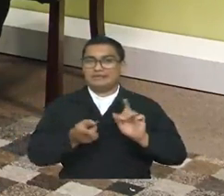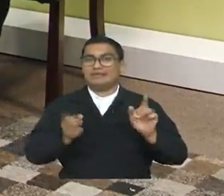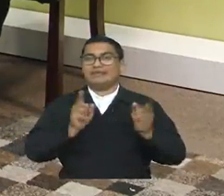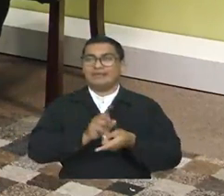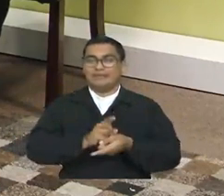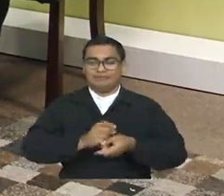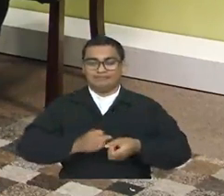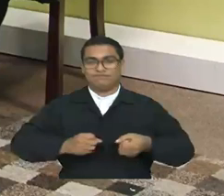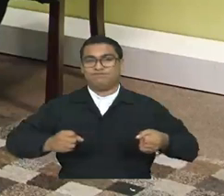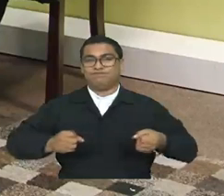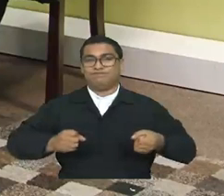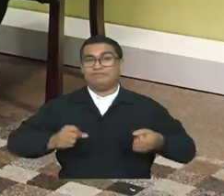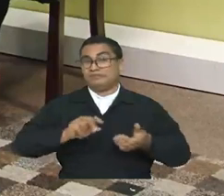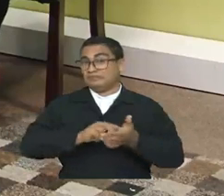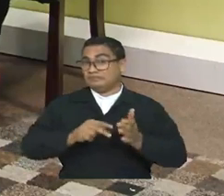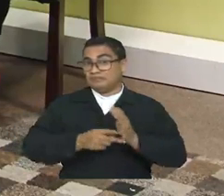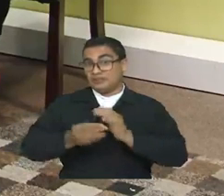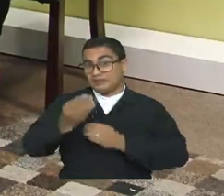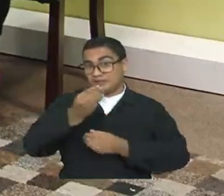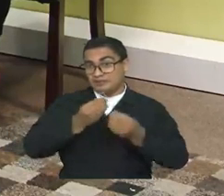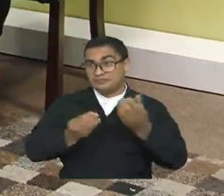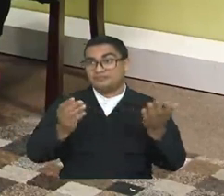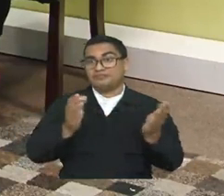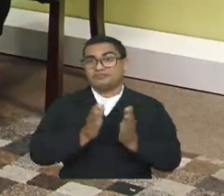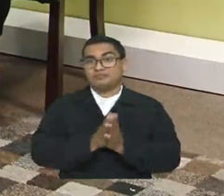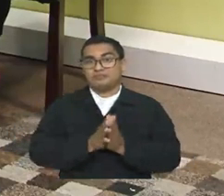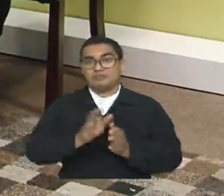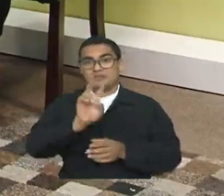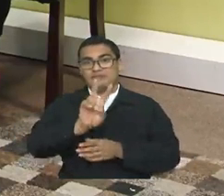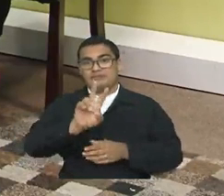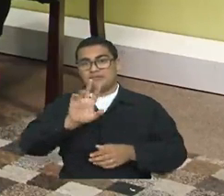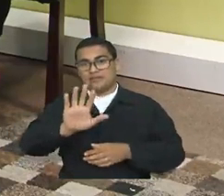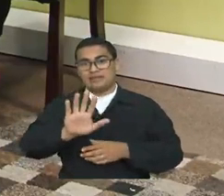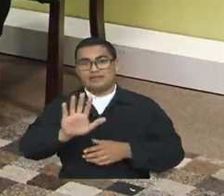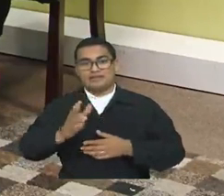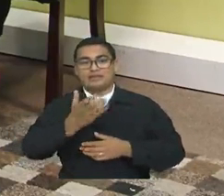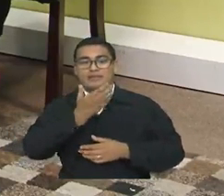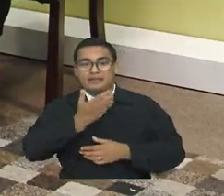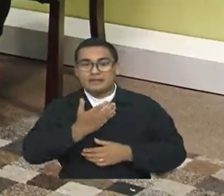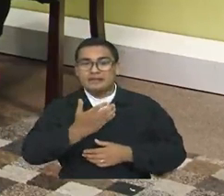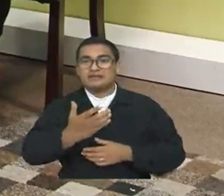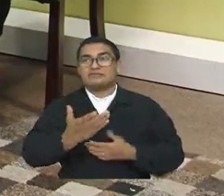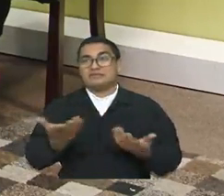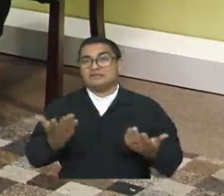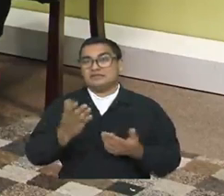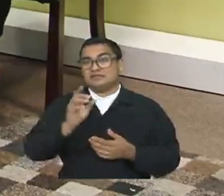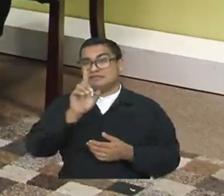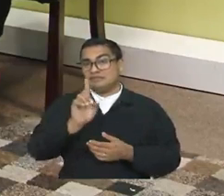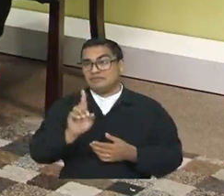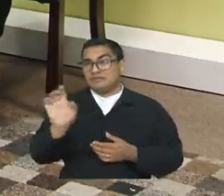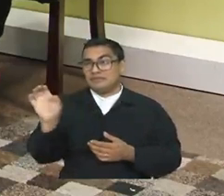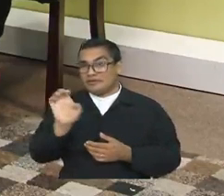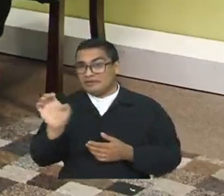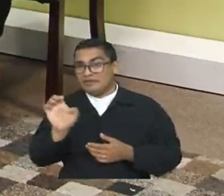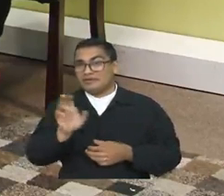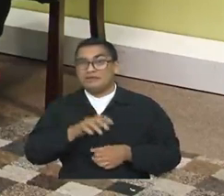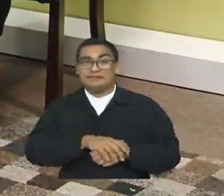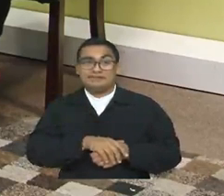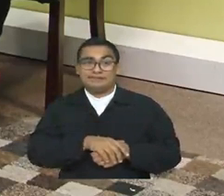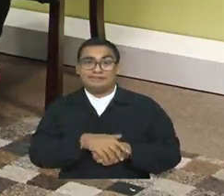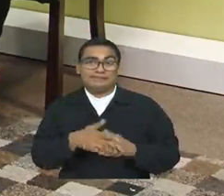peso y no necesariamente es por la alimentación. Imagínense que se pese el 25 de diciembre, bueno, 31 y el 1 de enero se pesó la